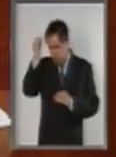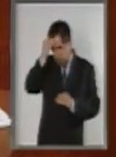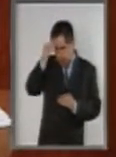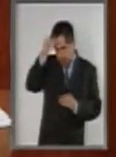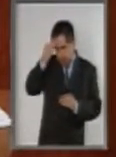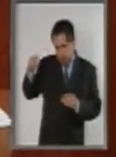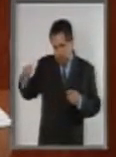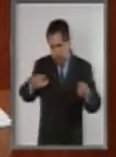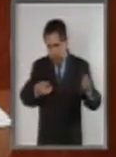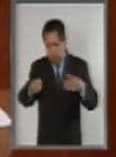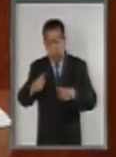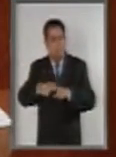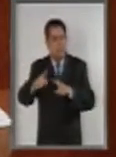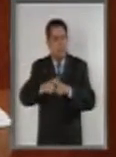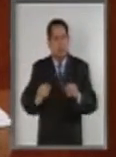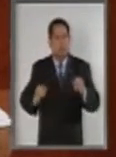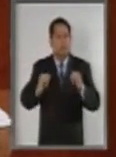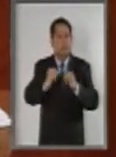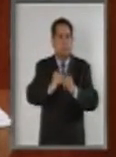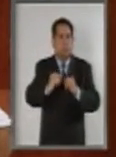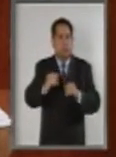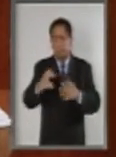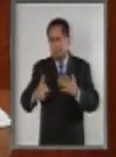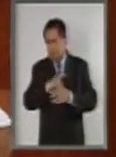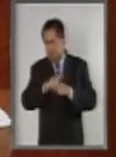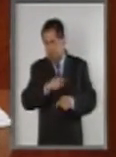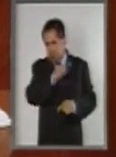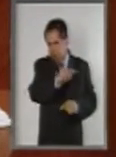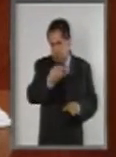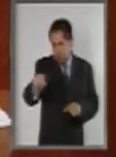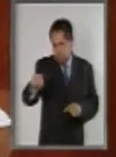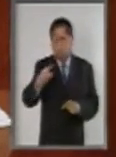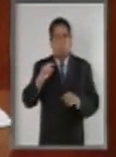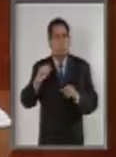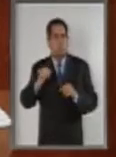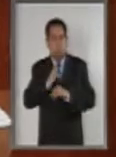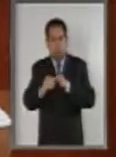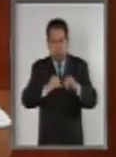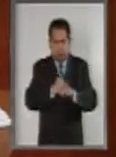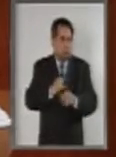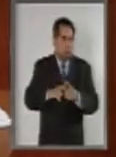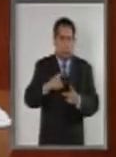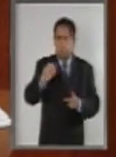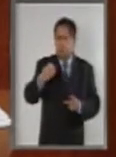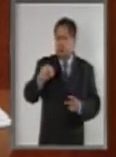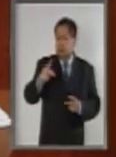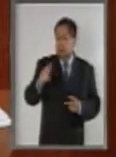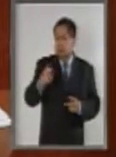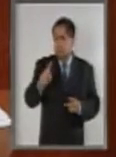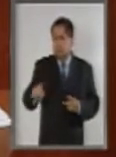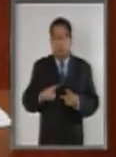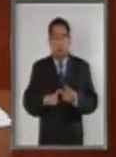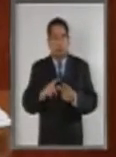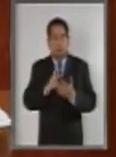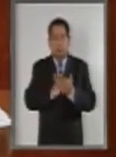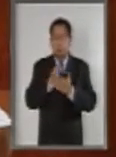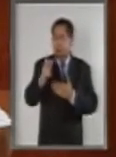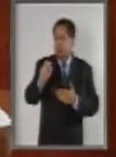e instituciones, tanto nacionales como internacionales, como CONAPRED, el Programa de Naciones Unidas para el